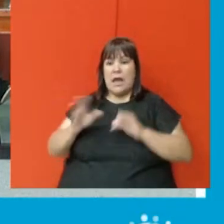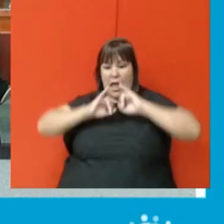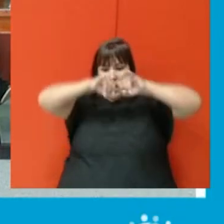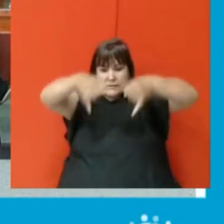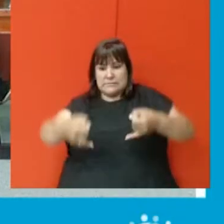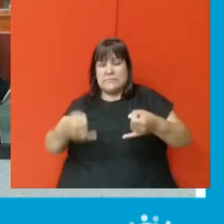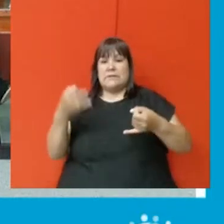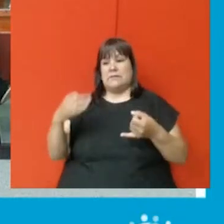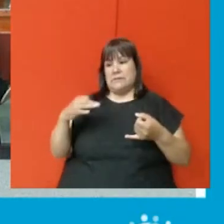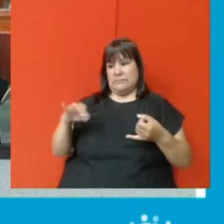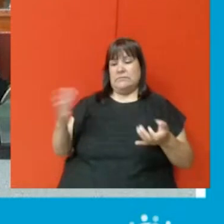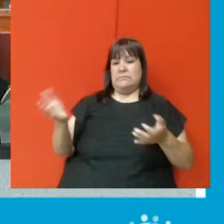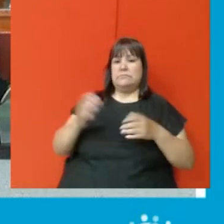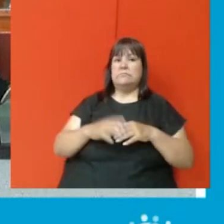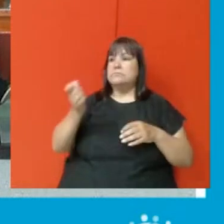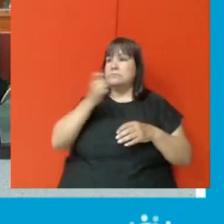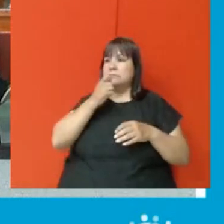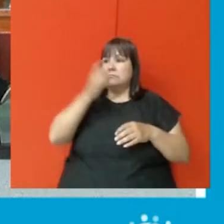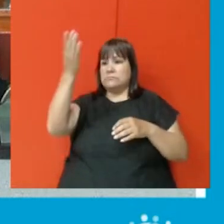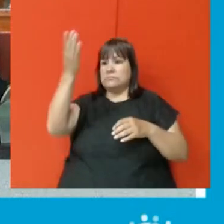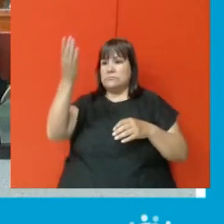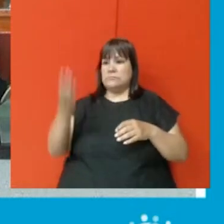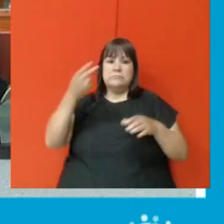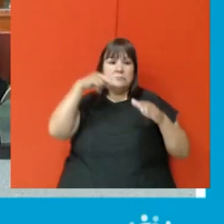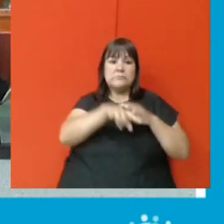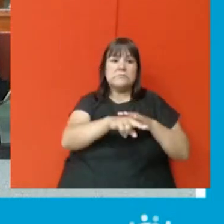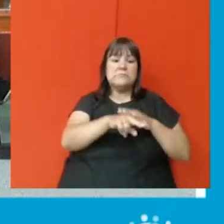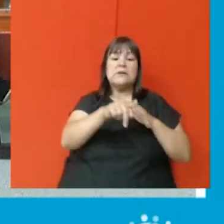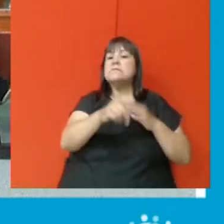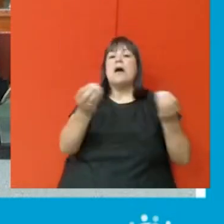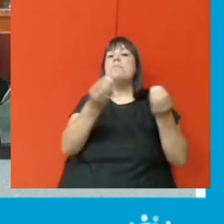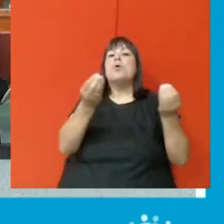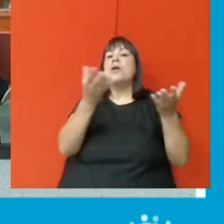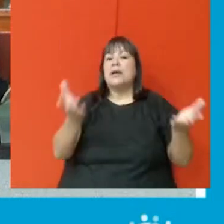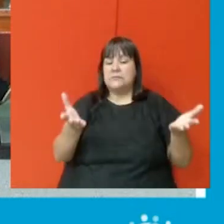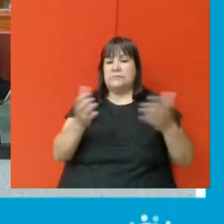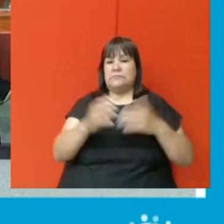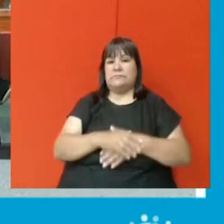va a internar, de qué se la va a tratar y cómo se la va a tratar. Que